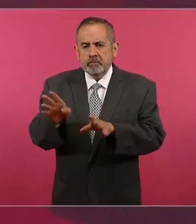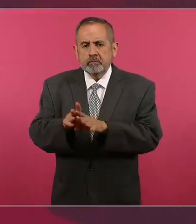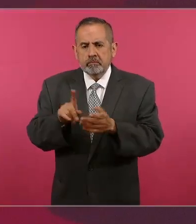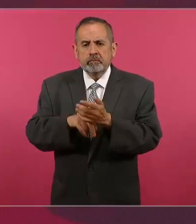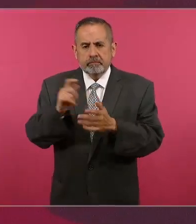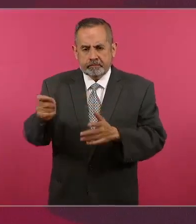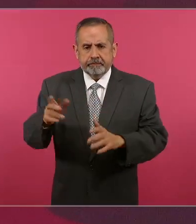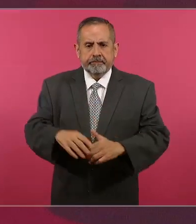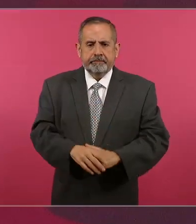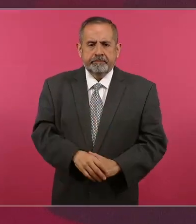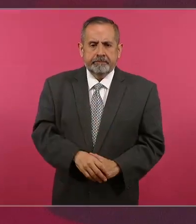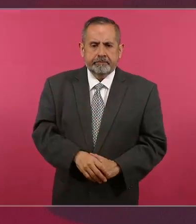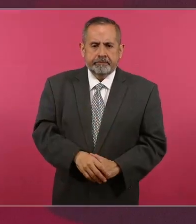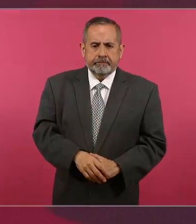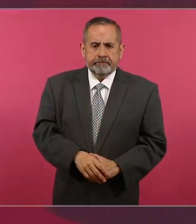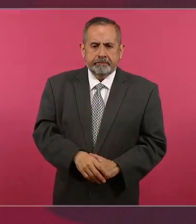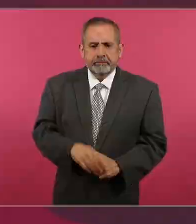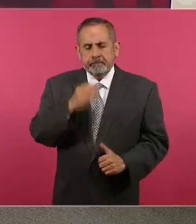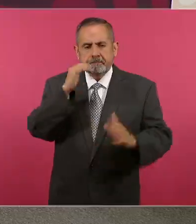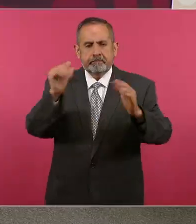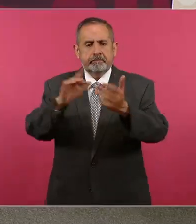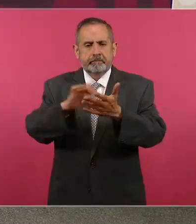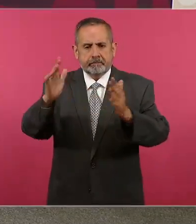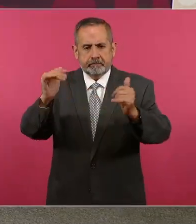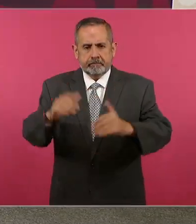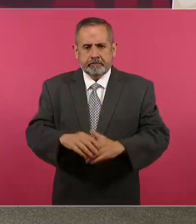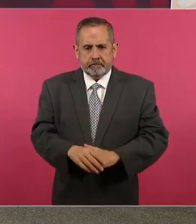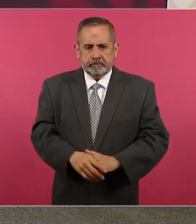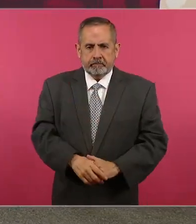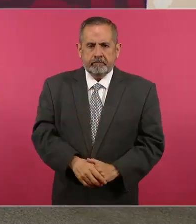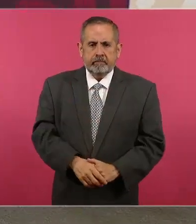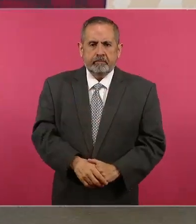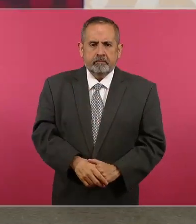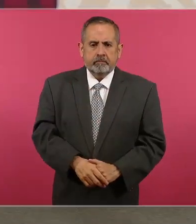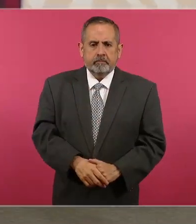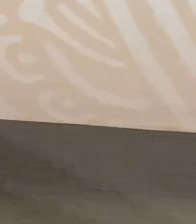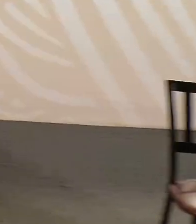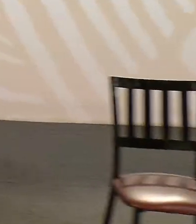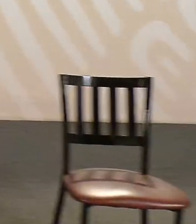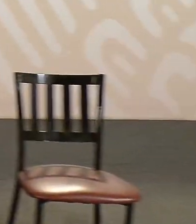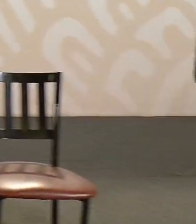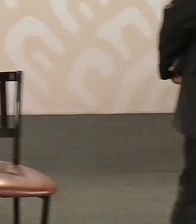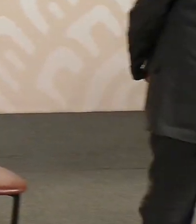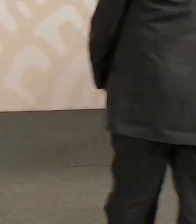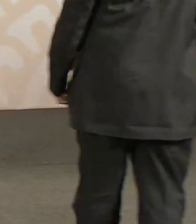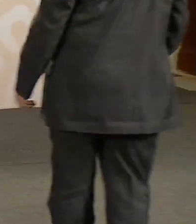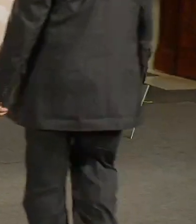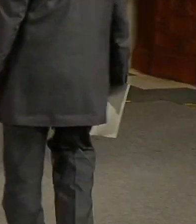de qué se trata. Muy bien, muchas gracias. Gracias.